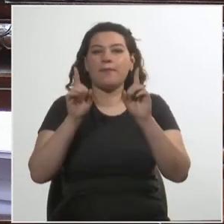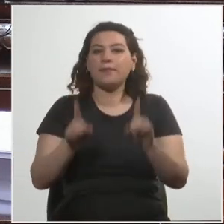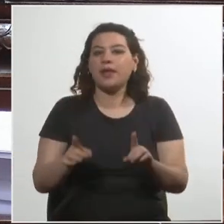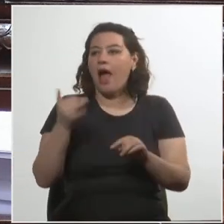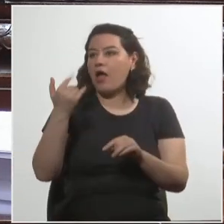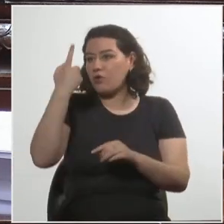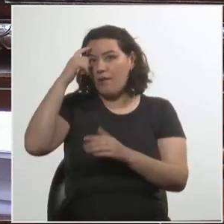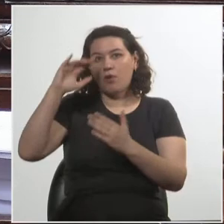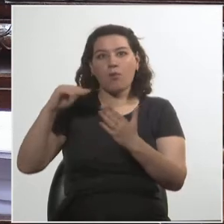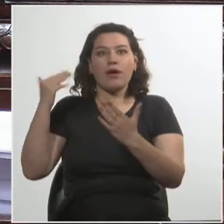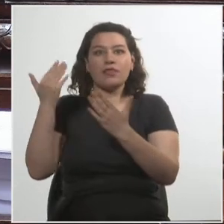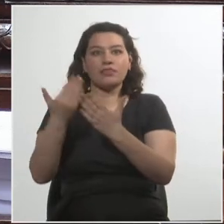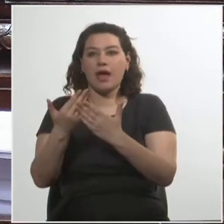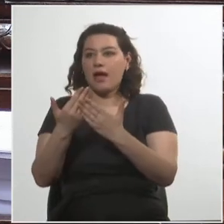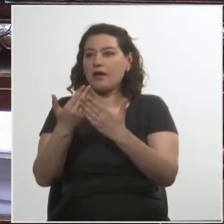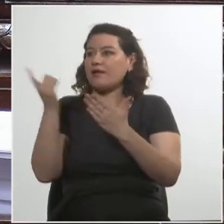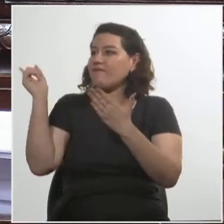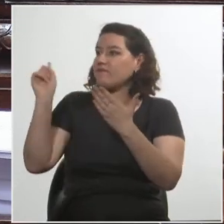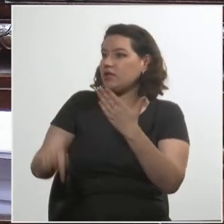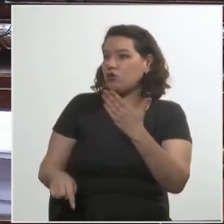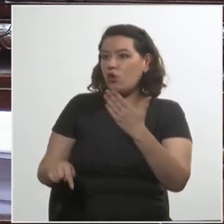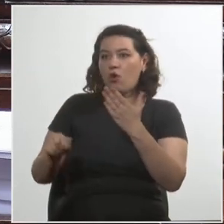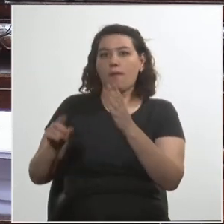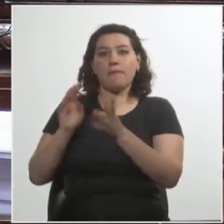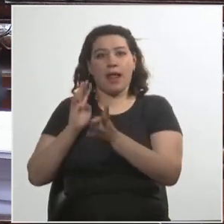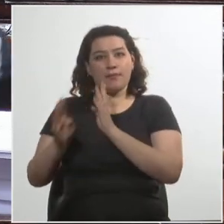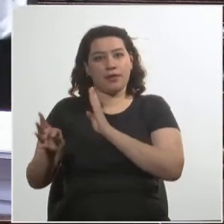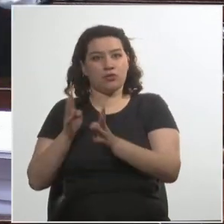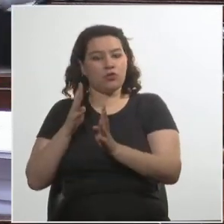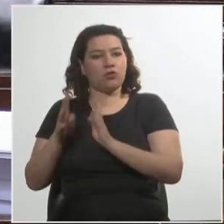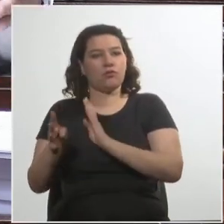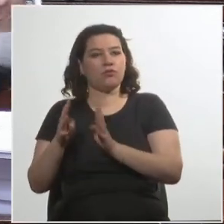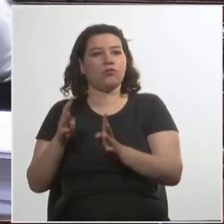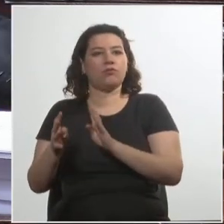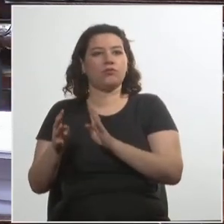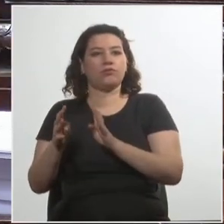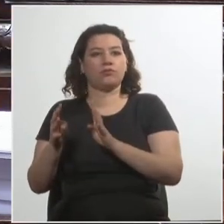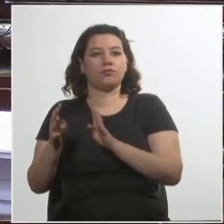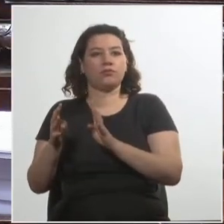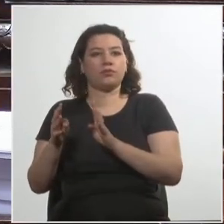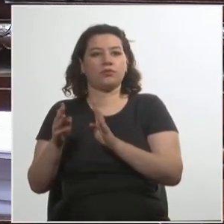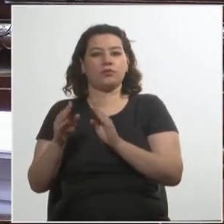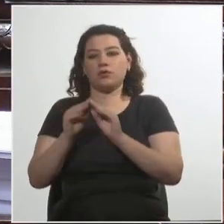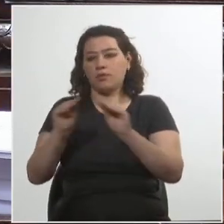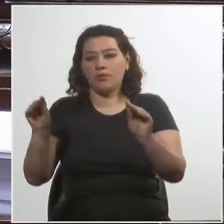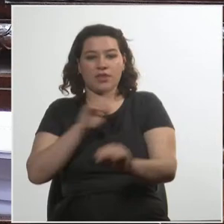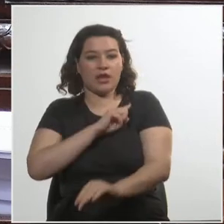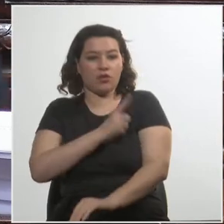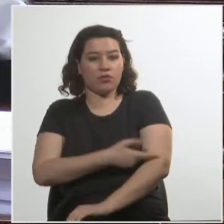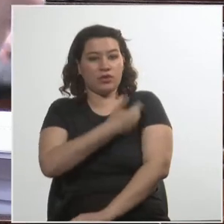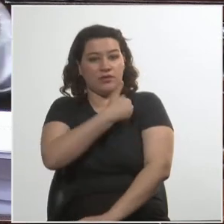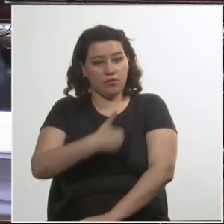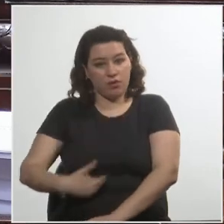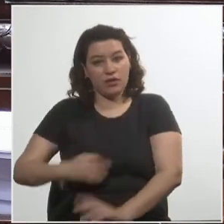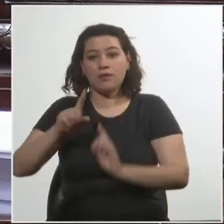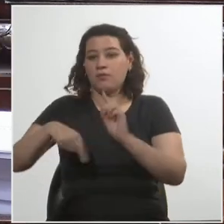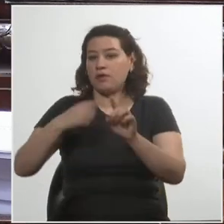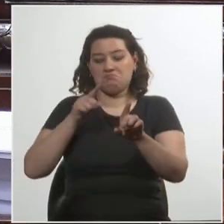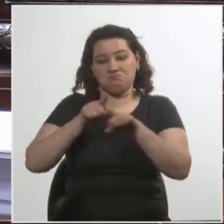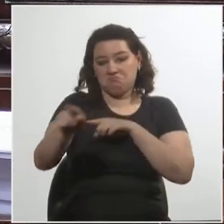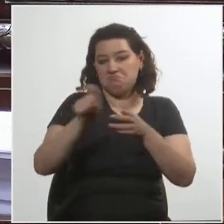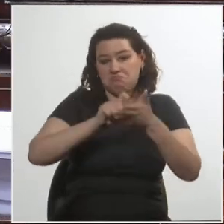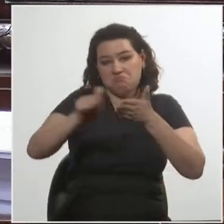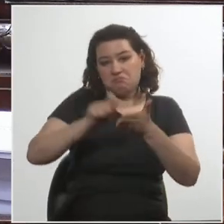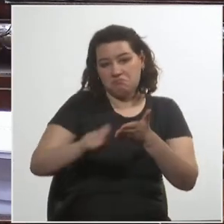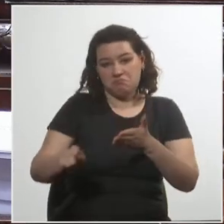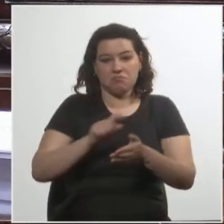una iniciativa originaria del parlamento nacional a través de una comunicación al poder ejecutivo y una reacción inmediata del poder